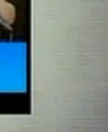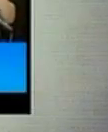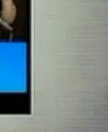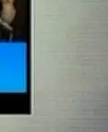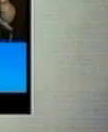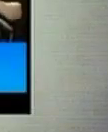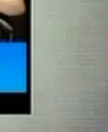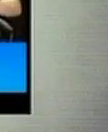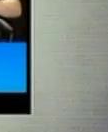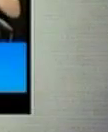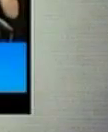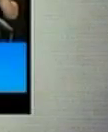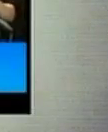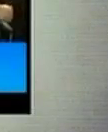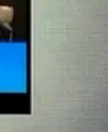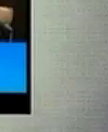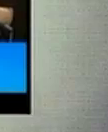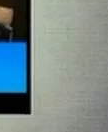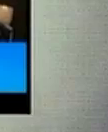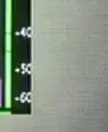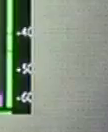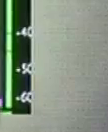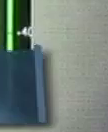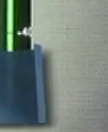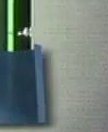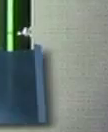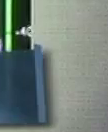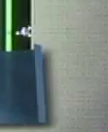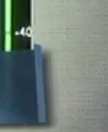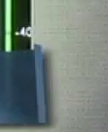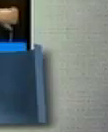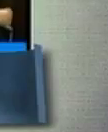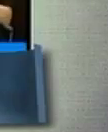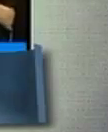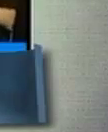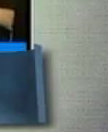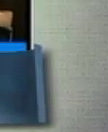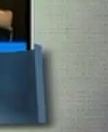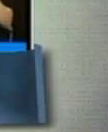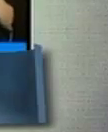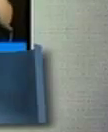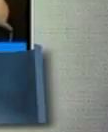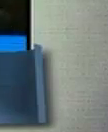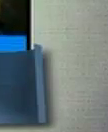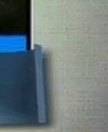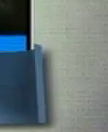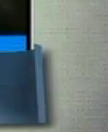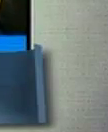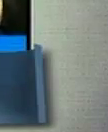los programas. Es decir, con el formato que había antes, mucha parte de la pantalla estaba con la lengua de